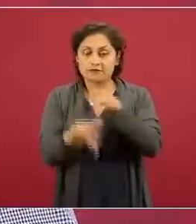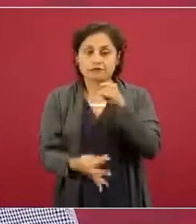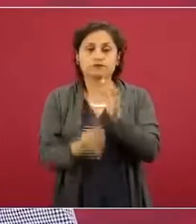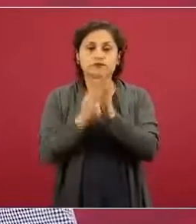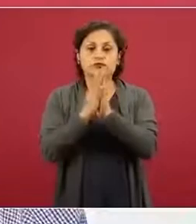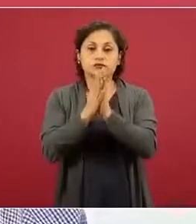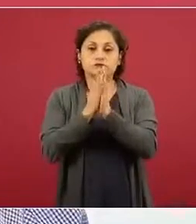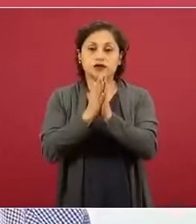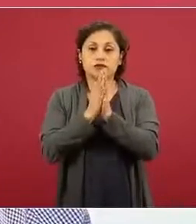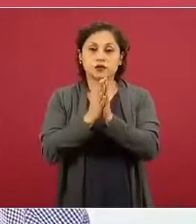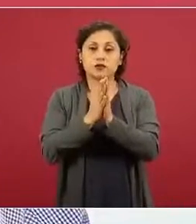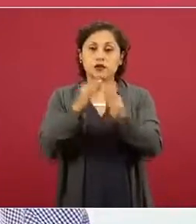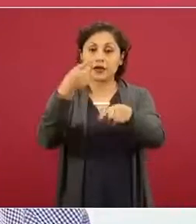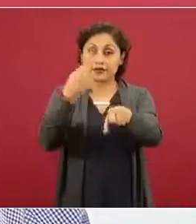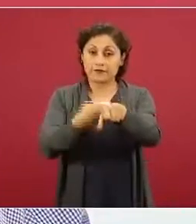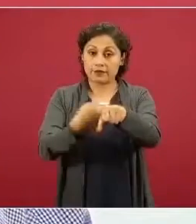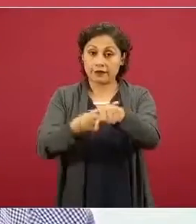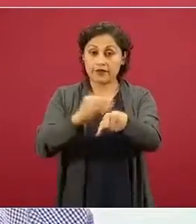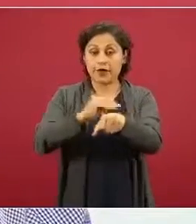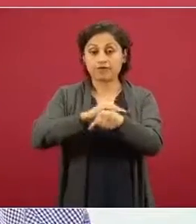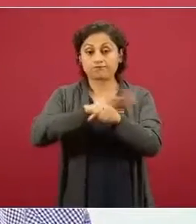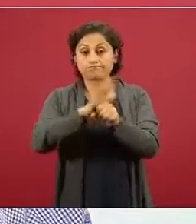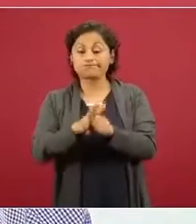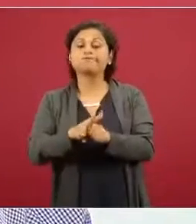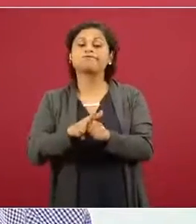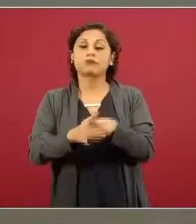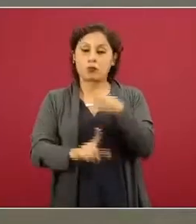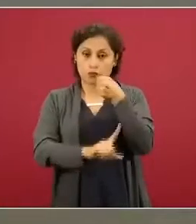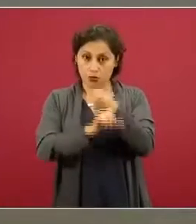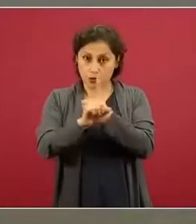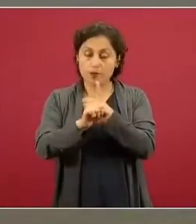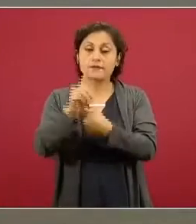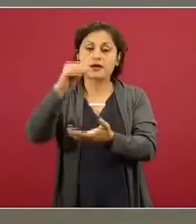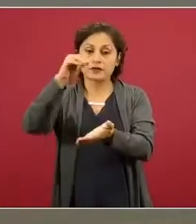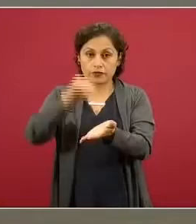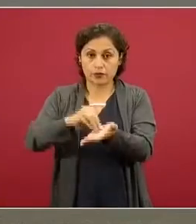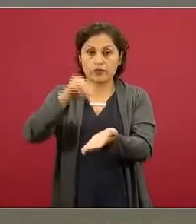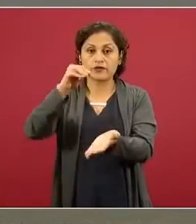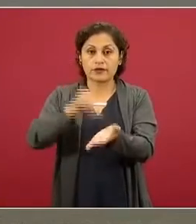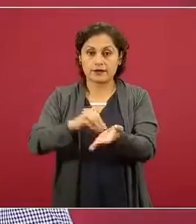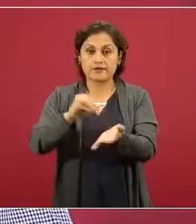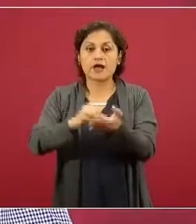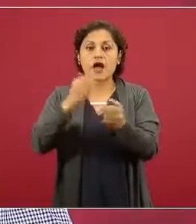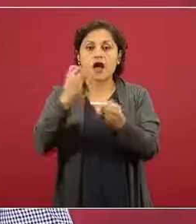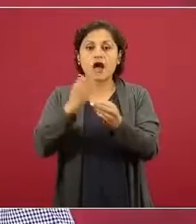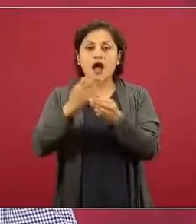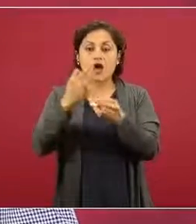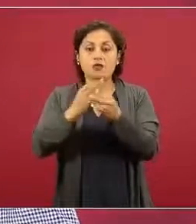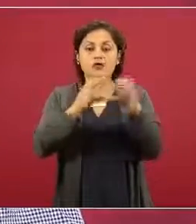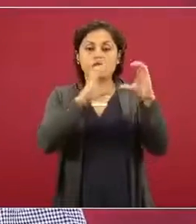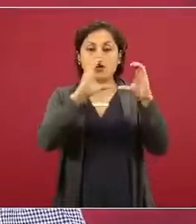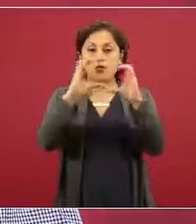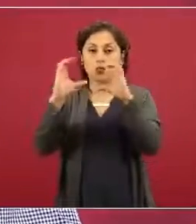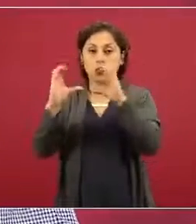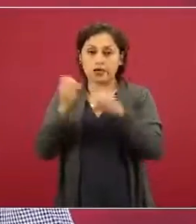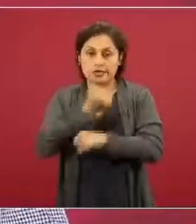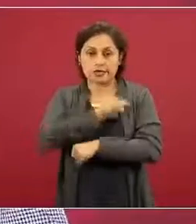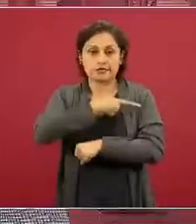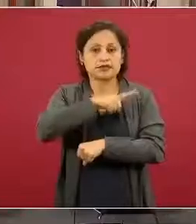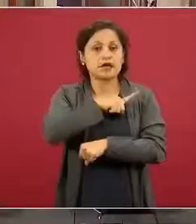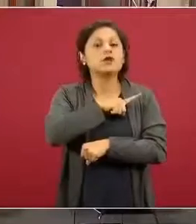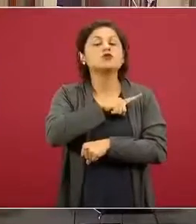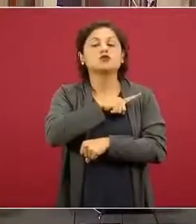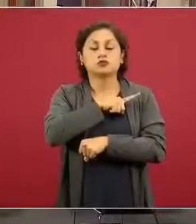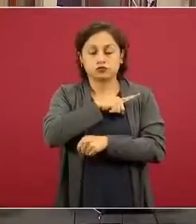un problema, seguimos en un problema de contingencia importante, y hay ciertas entidades, específicamente en esta